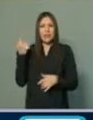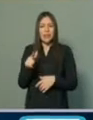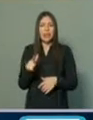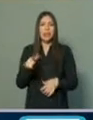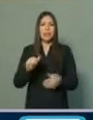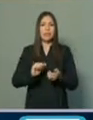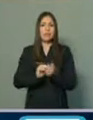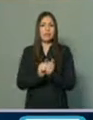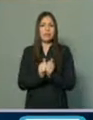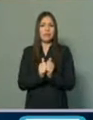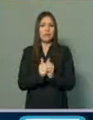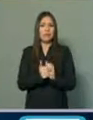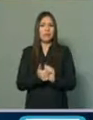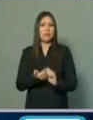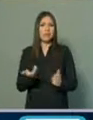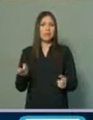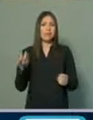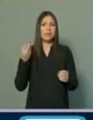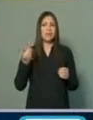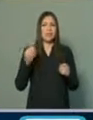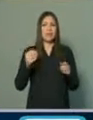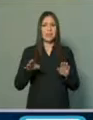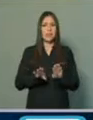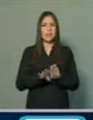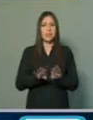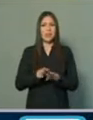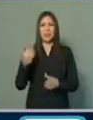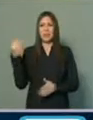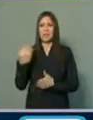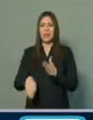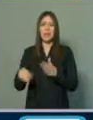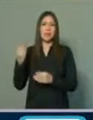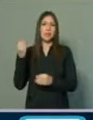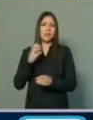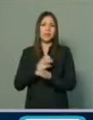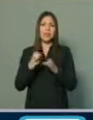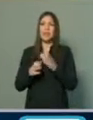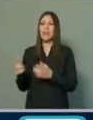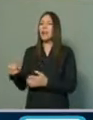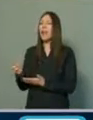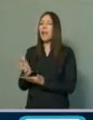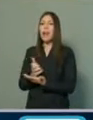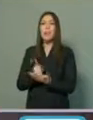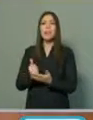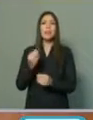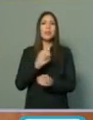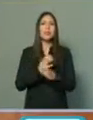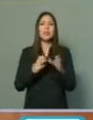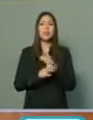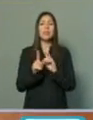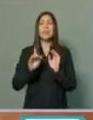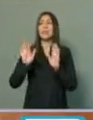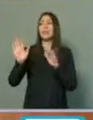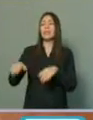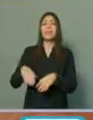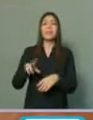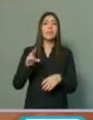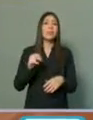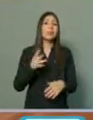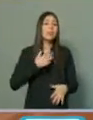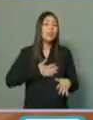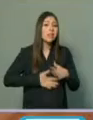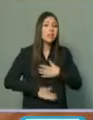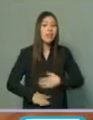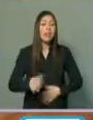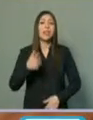astenia, o sea, mucho relajamiento, faltas de ganas de hacer cosas. Cuando se empieza a asociar esto,